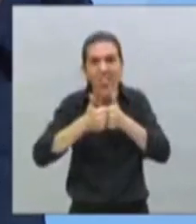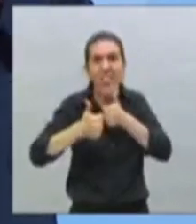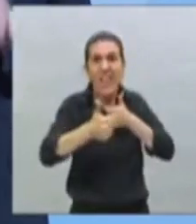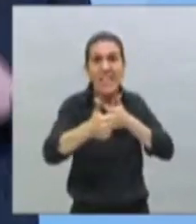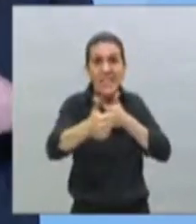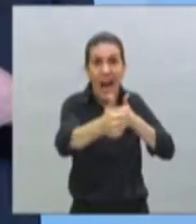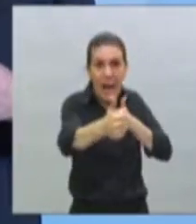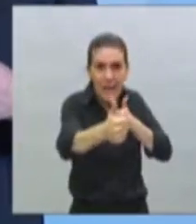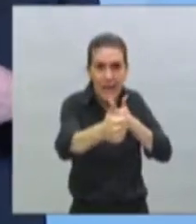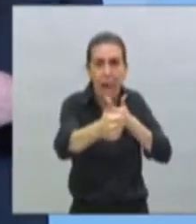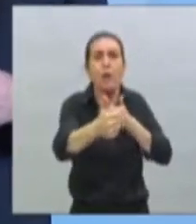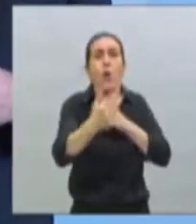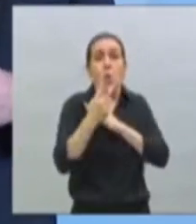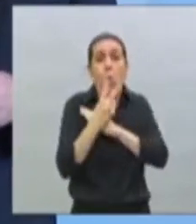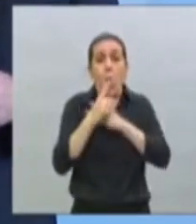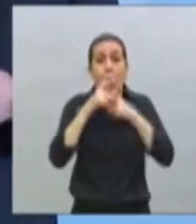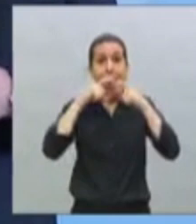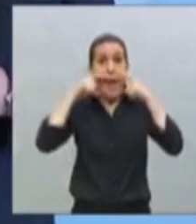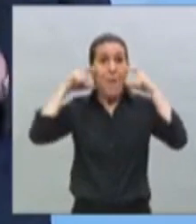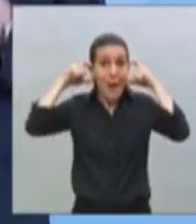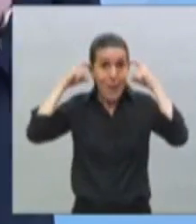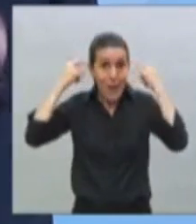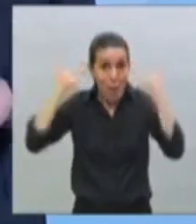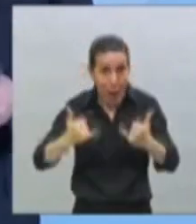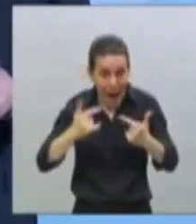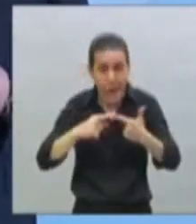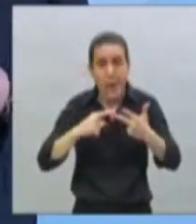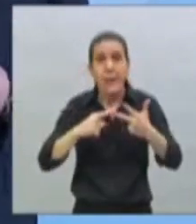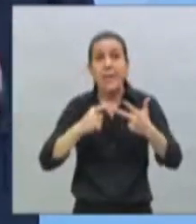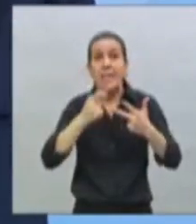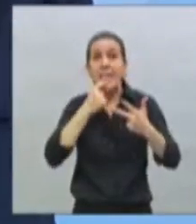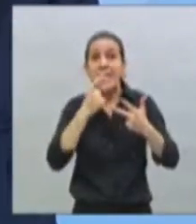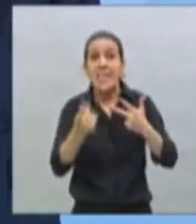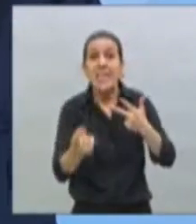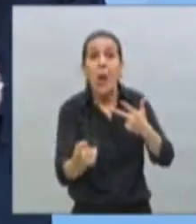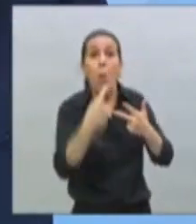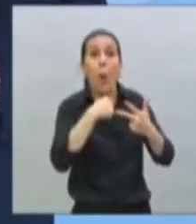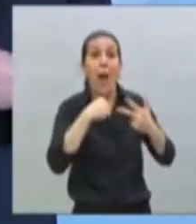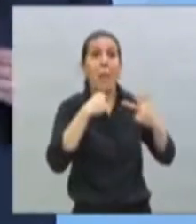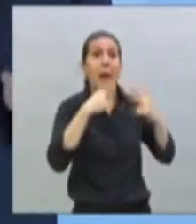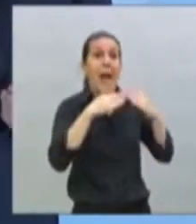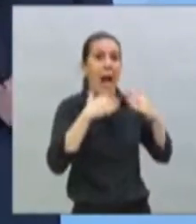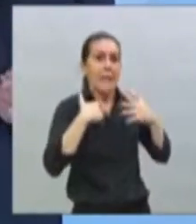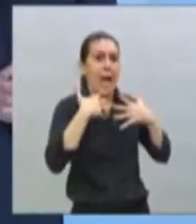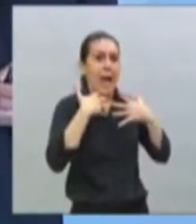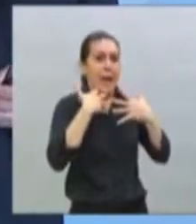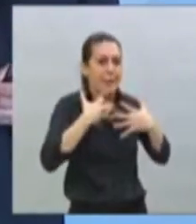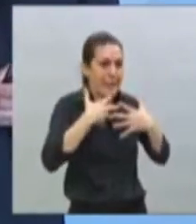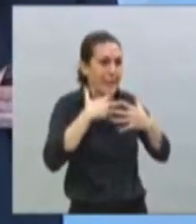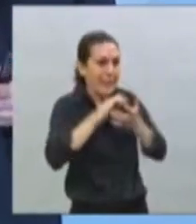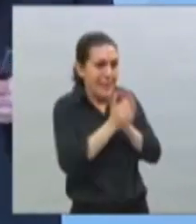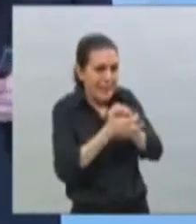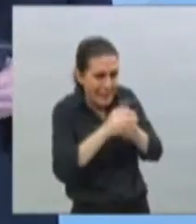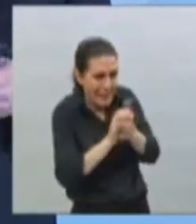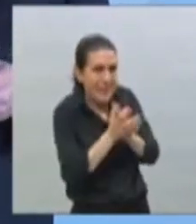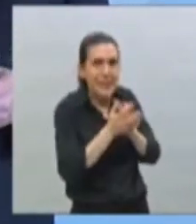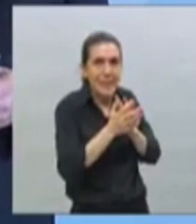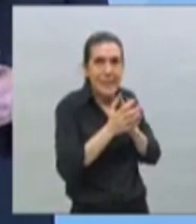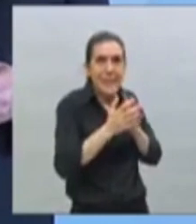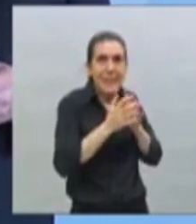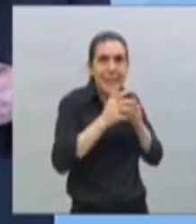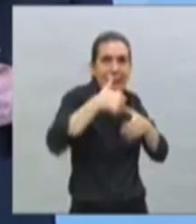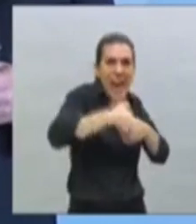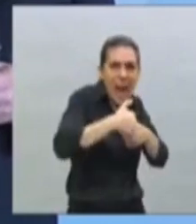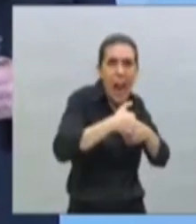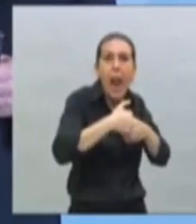si nos preservamos con un barbijo, si respetamos las condiciones de higiene de lavarnos las manos repetidamente, las